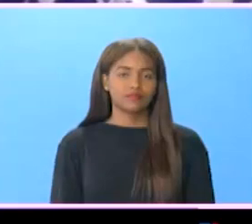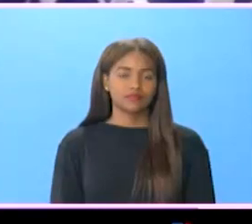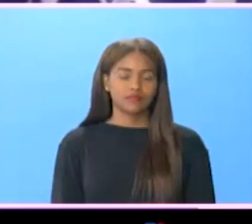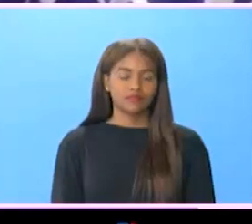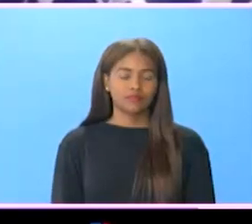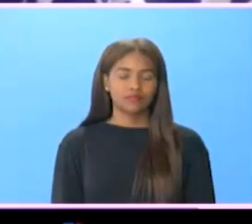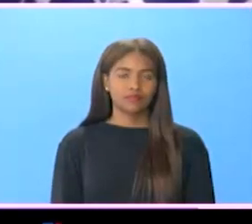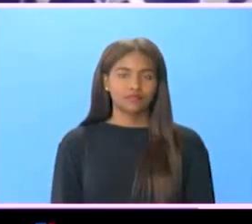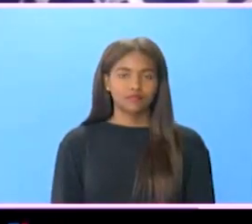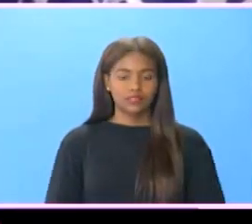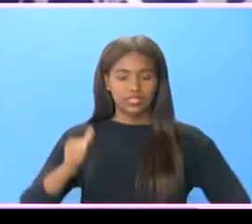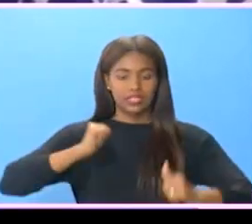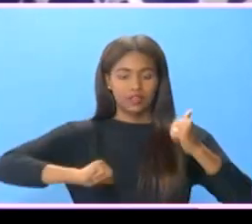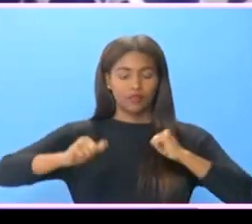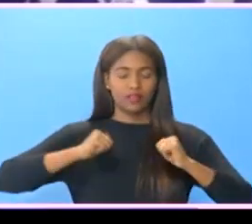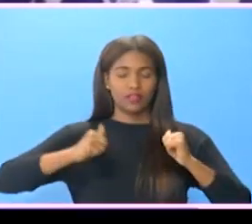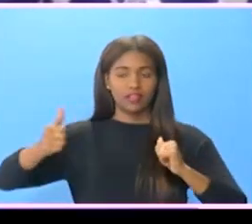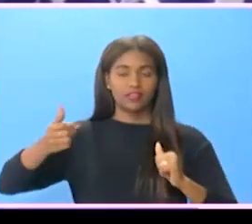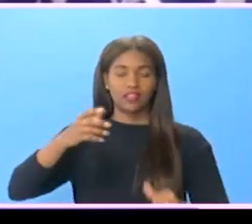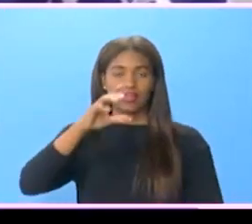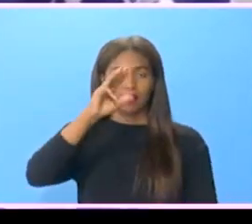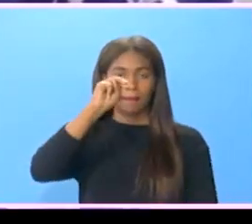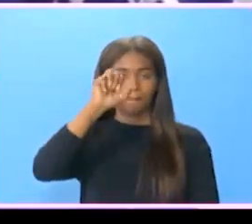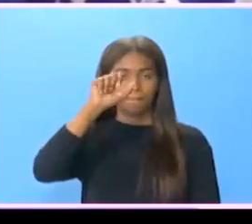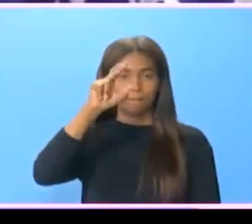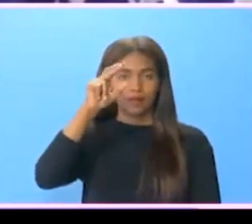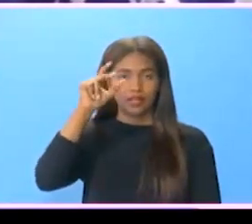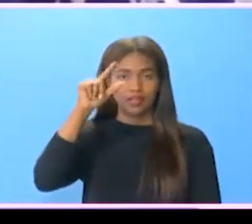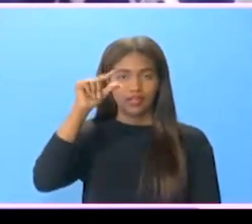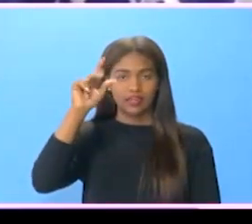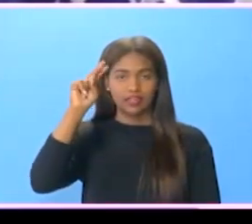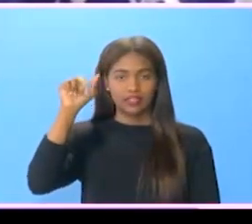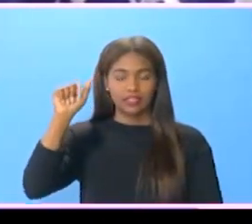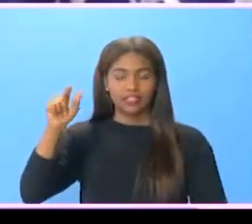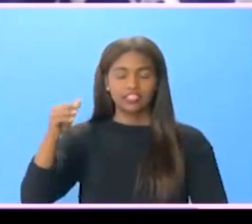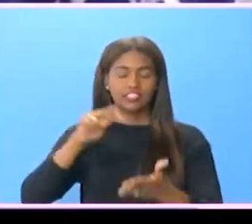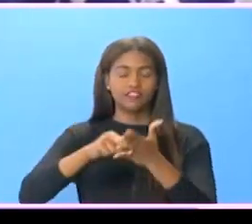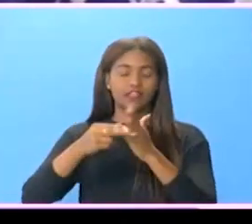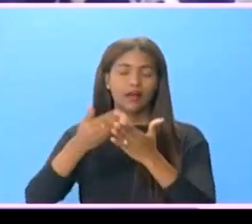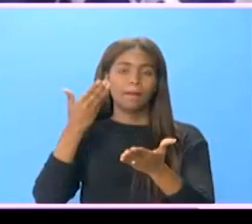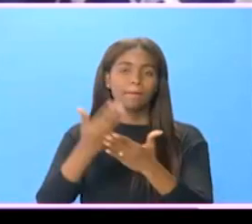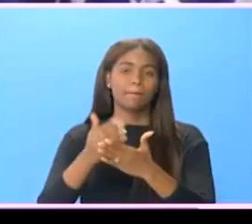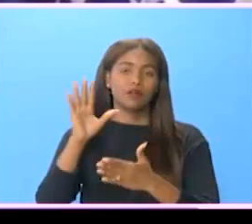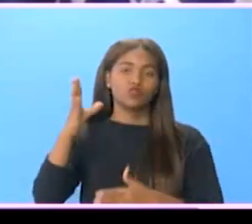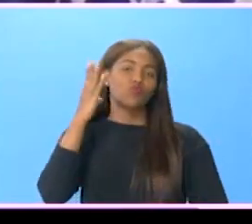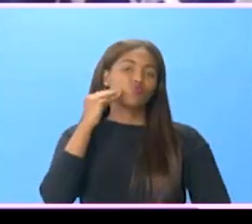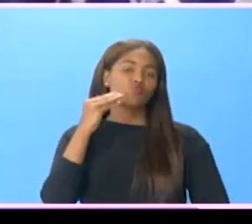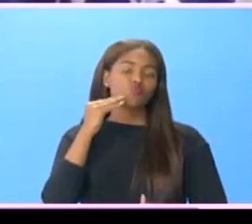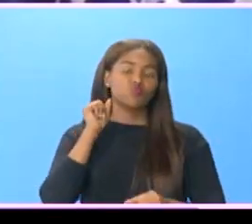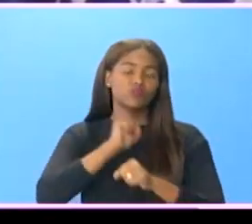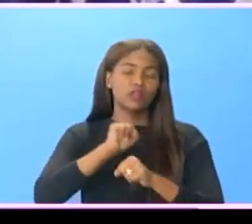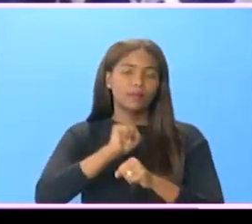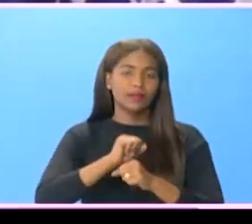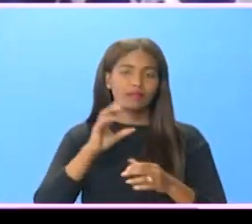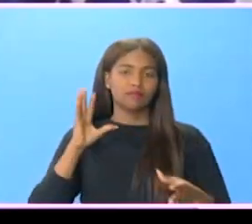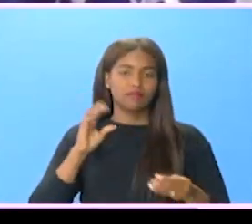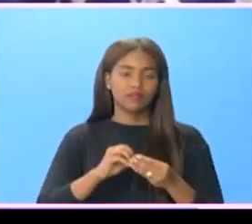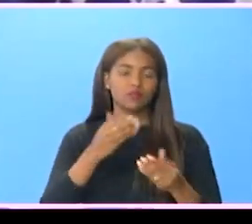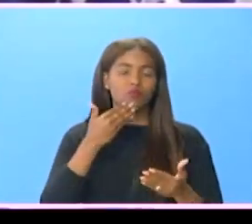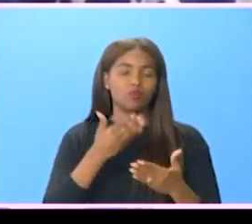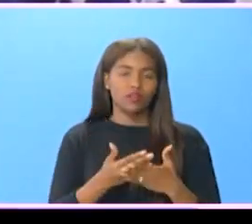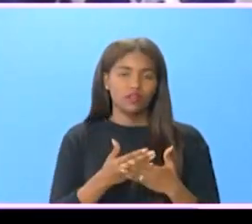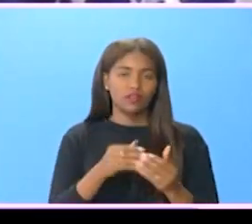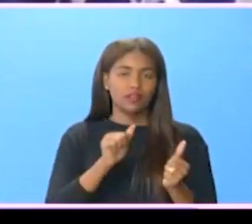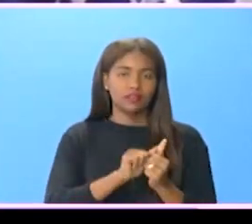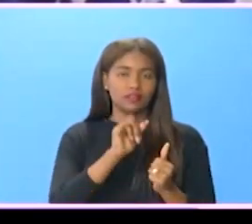La obra de doña Margarita es testimonio de su compromiso, dedicación y de su encomiable labor